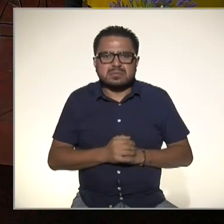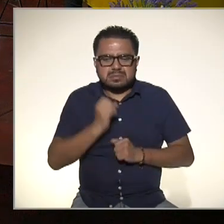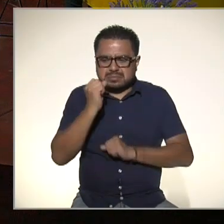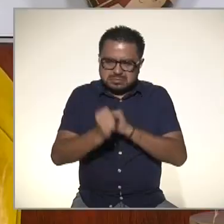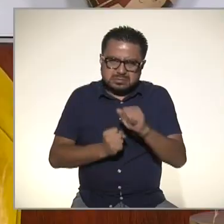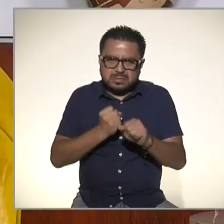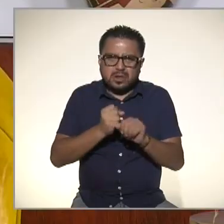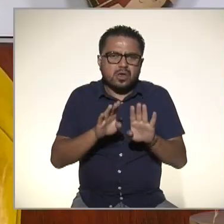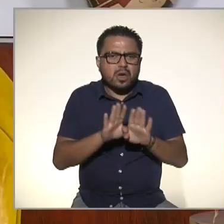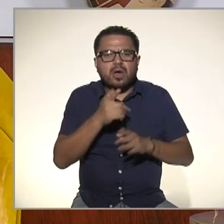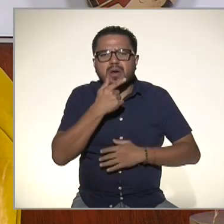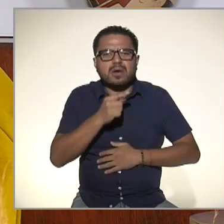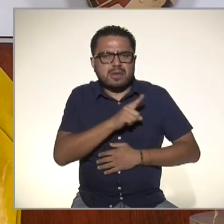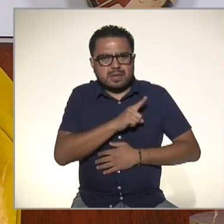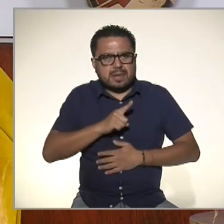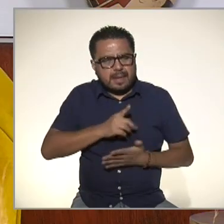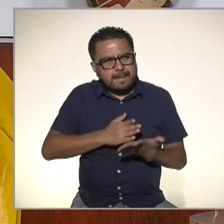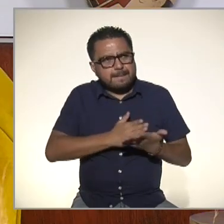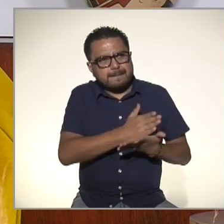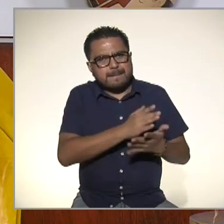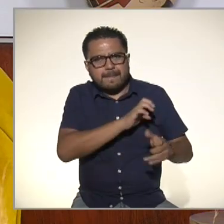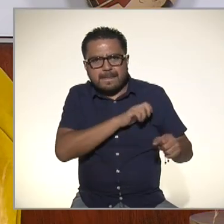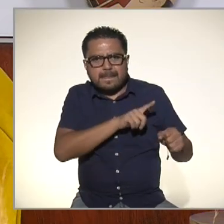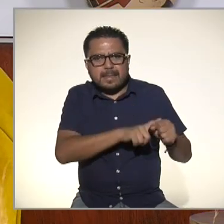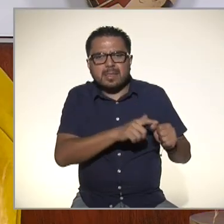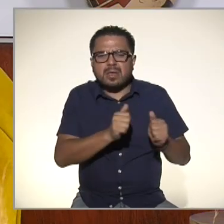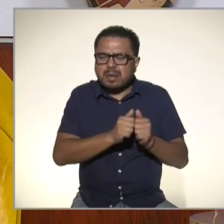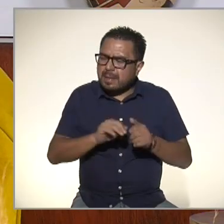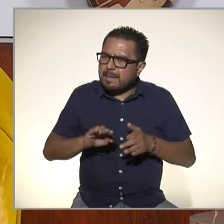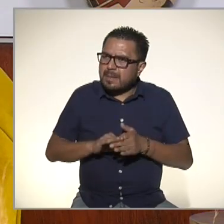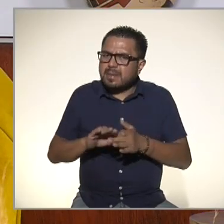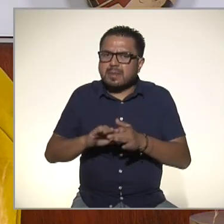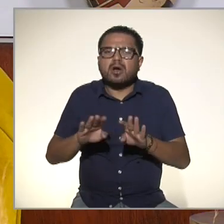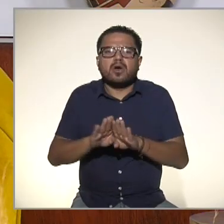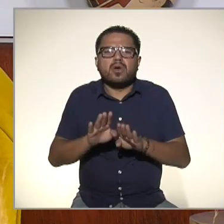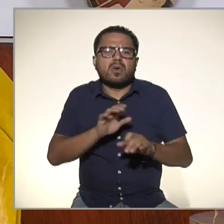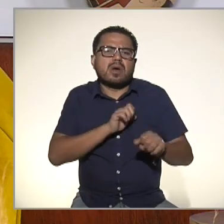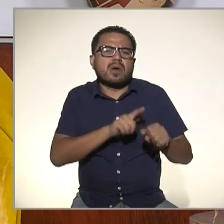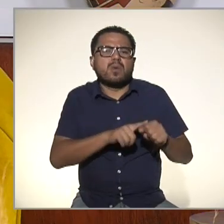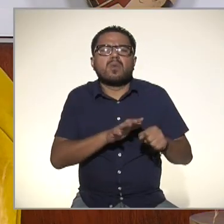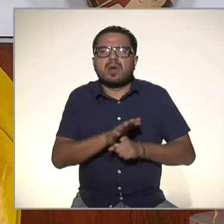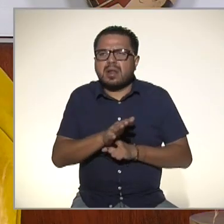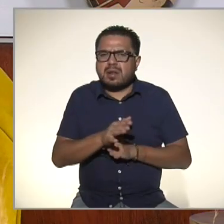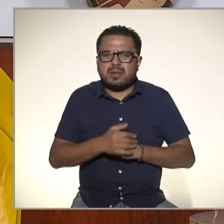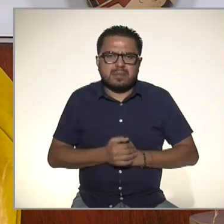edad como hombres deberíamos ir con un especialista? ¿Con qué frecuencia y con qué especialista?